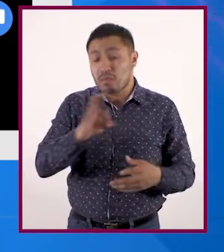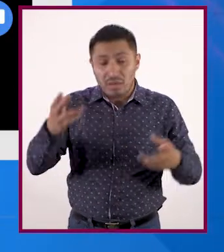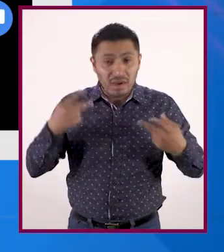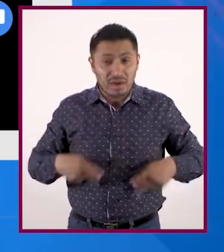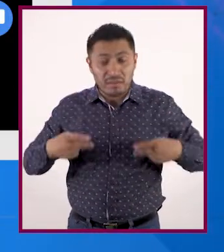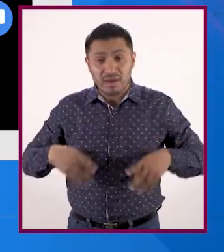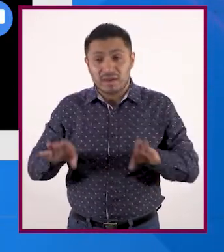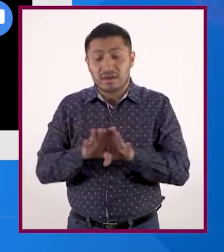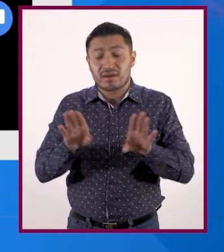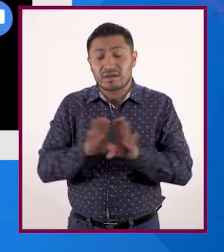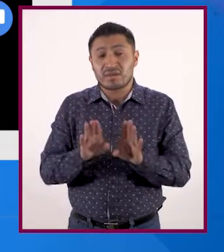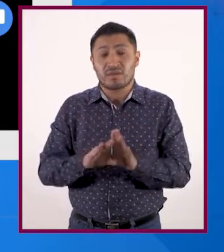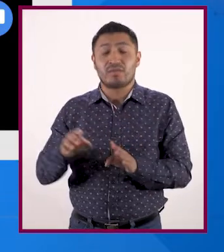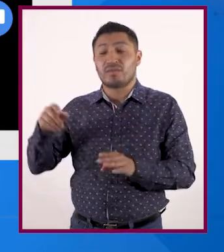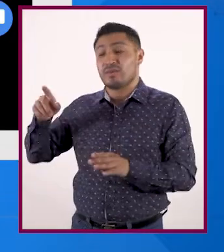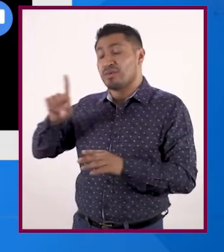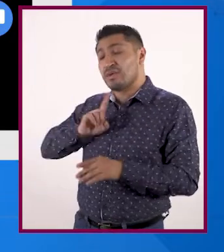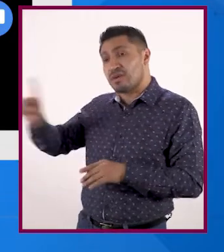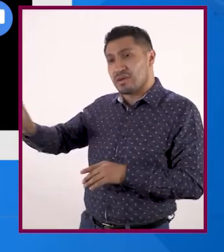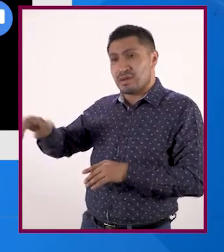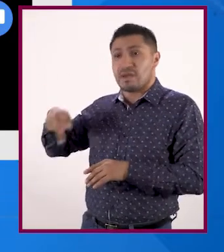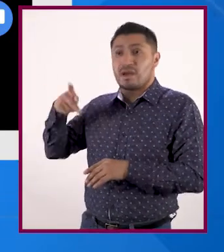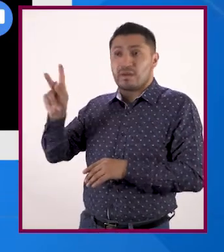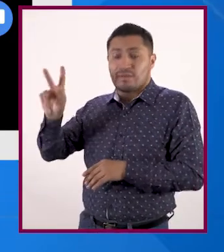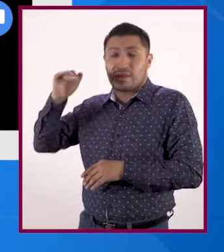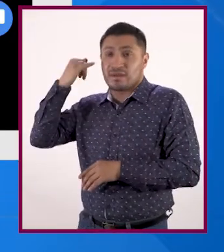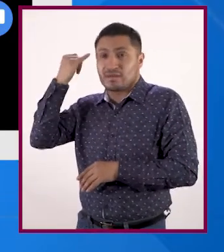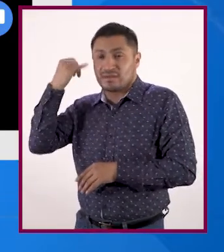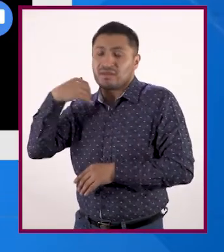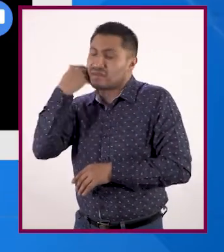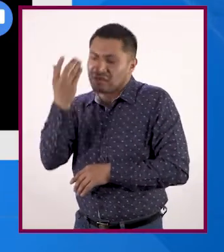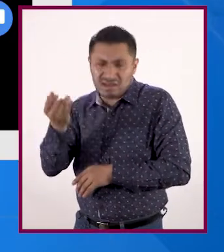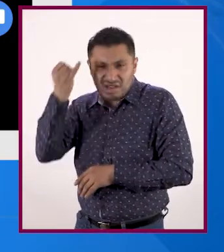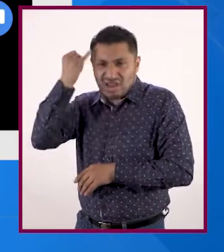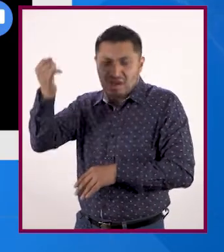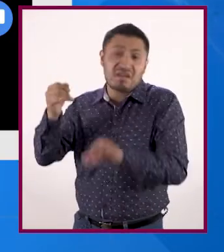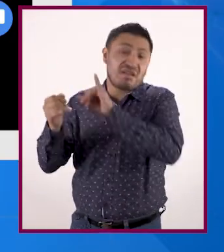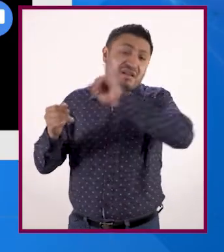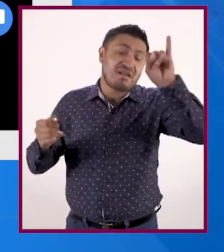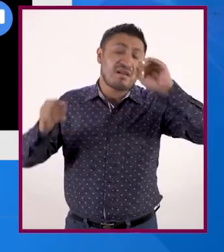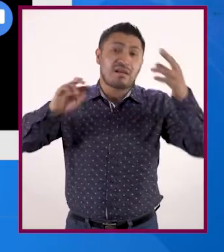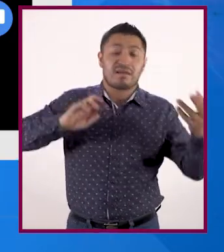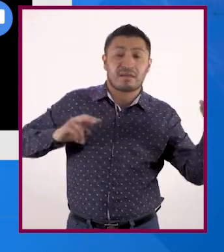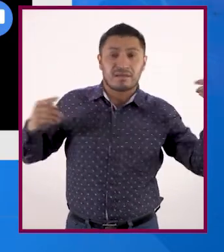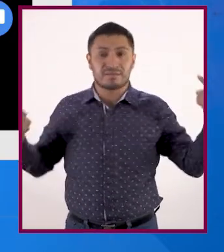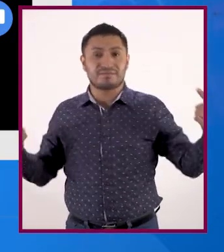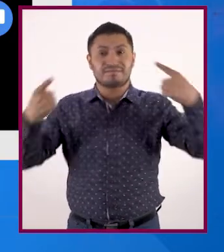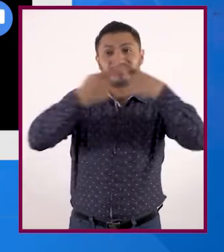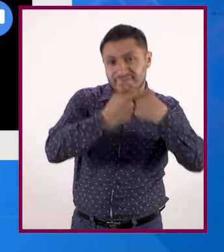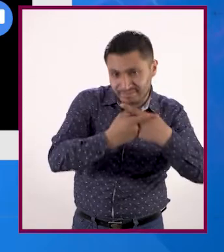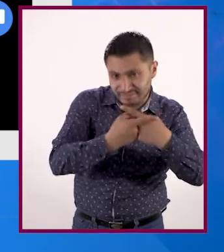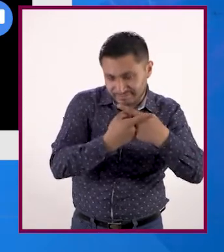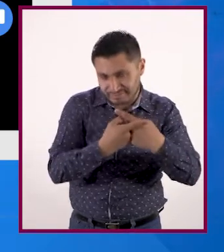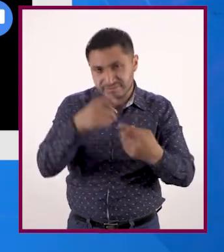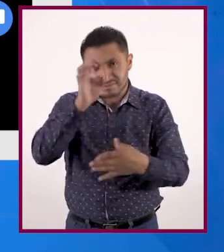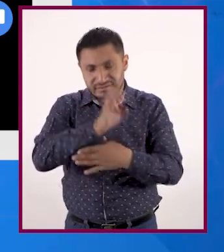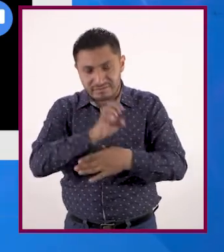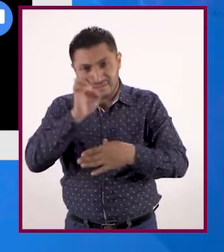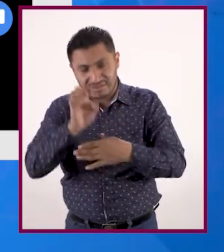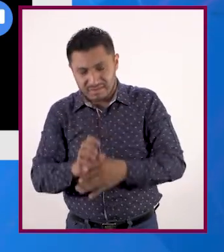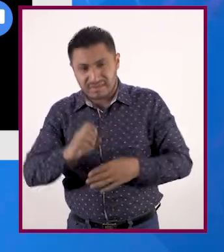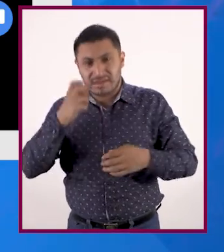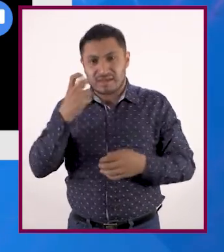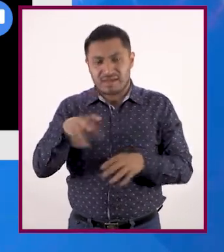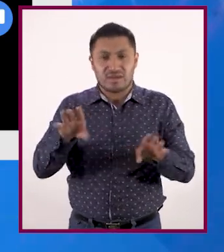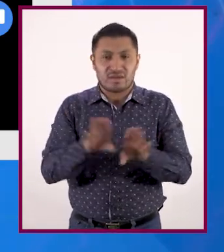de la derecha pero también personas de la izquierda con este tipo de características o sea es una cuestión que se fragmenta al